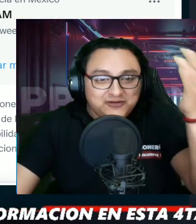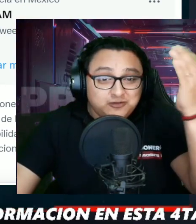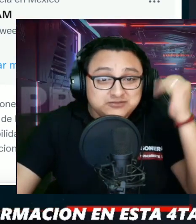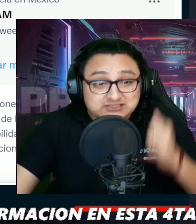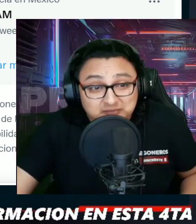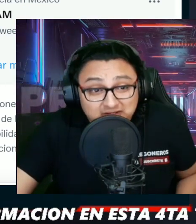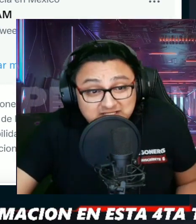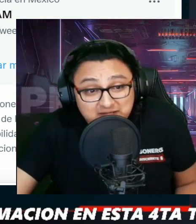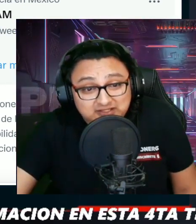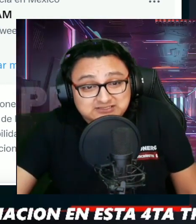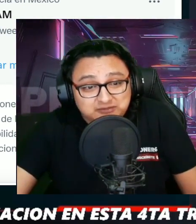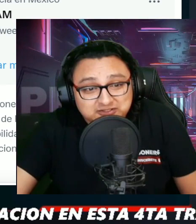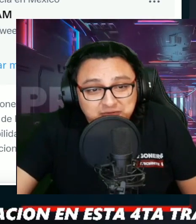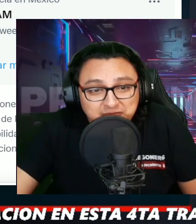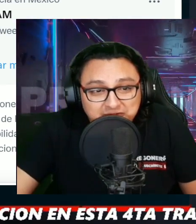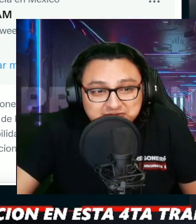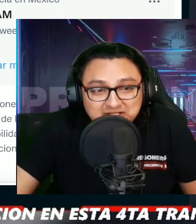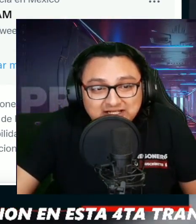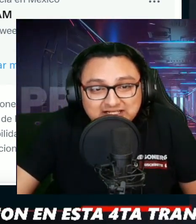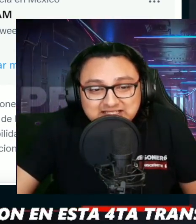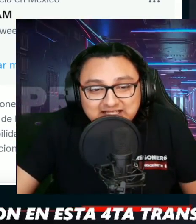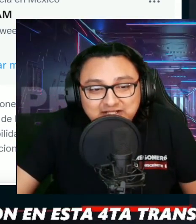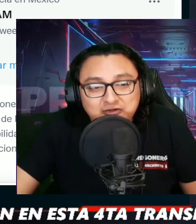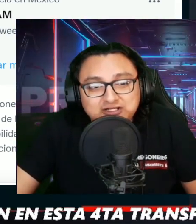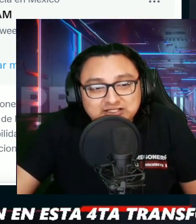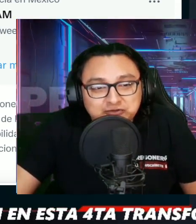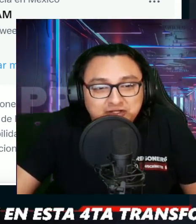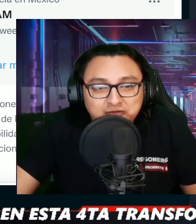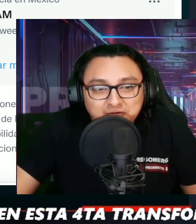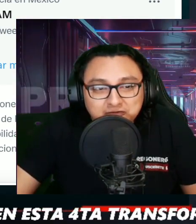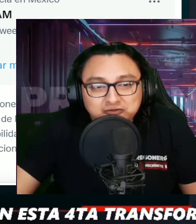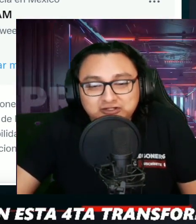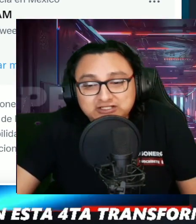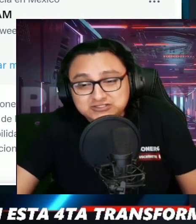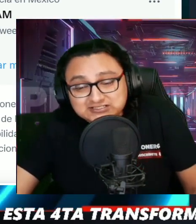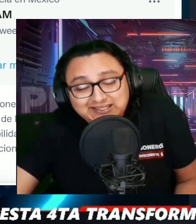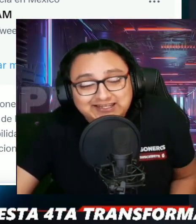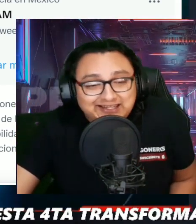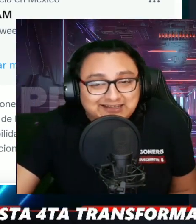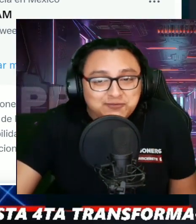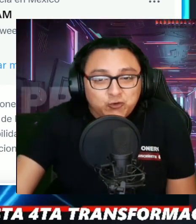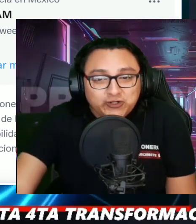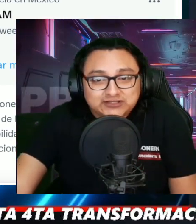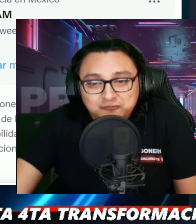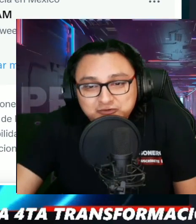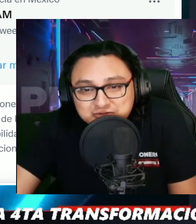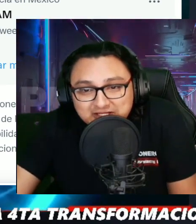Pero bueno, mis estimados amigas y amigos pregoneros, la están tundiendo con todo en redes sociales. Sí, el gran